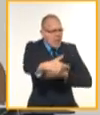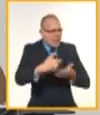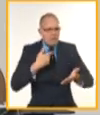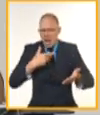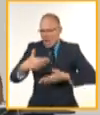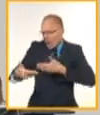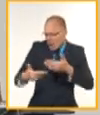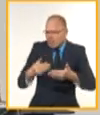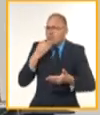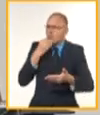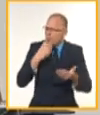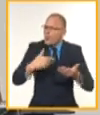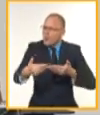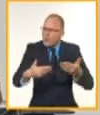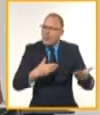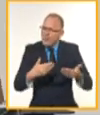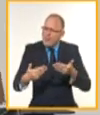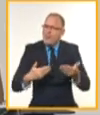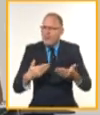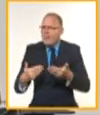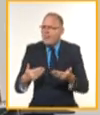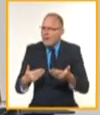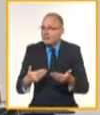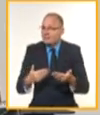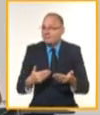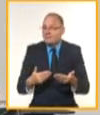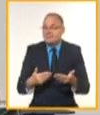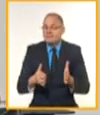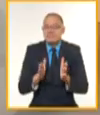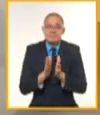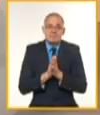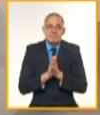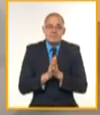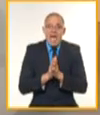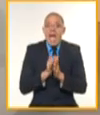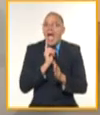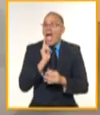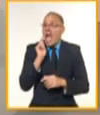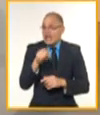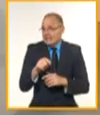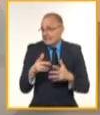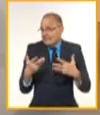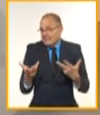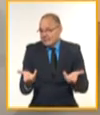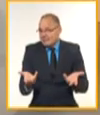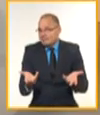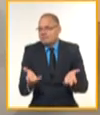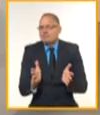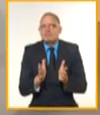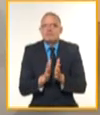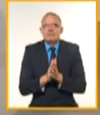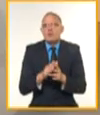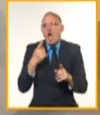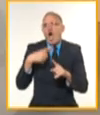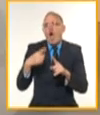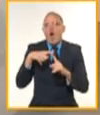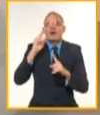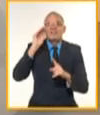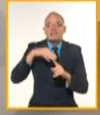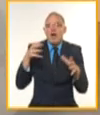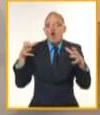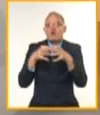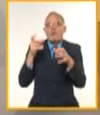agrupaciones económicas del resto del planeta, incluido por supuesto el grupo BRICS, al